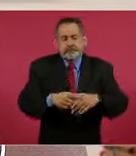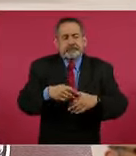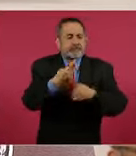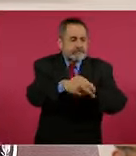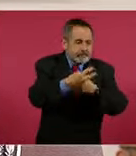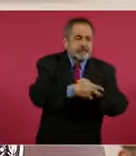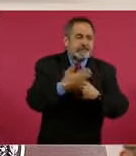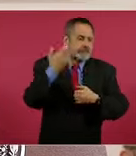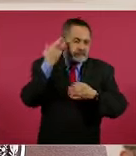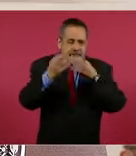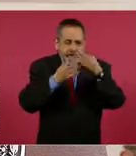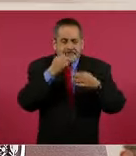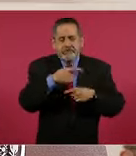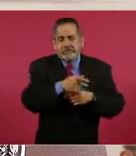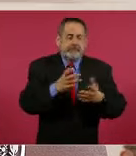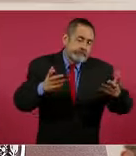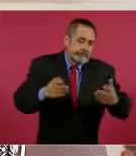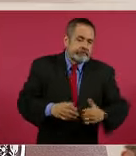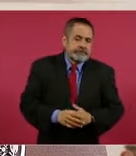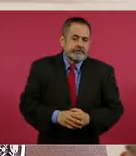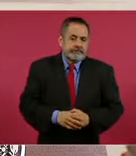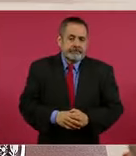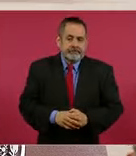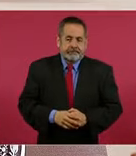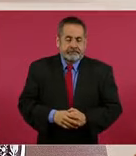televisión, pero